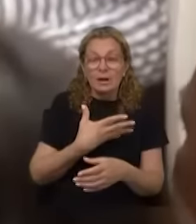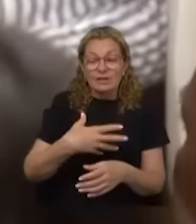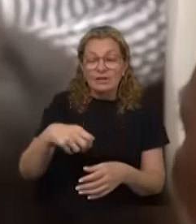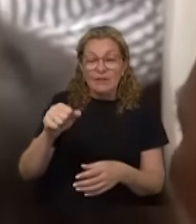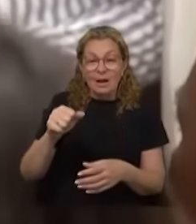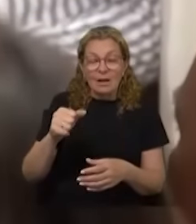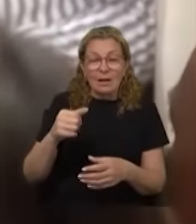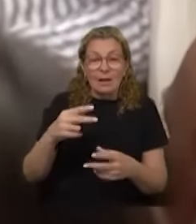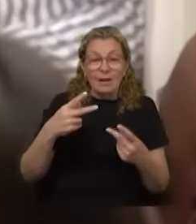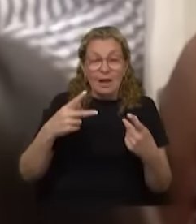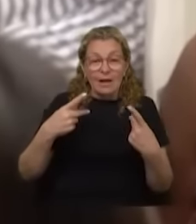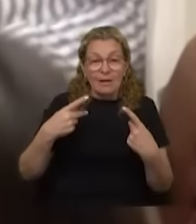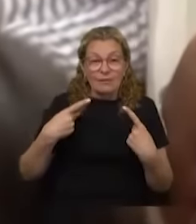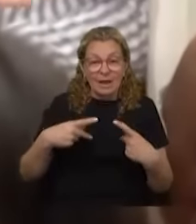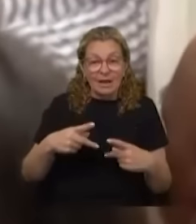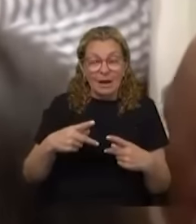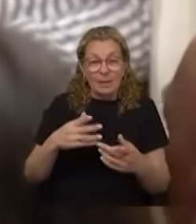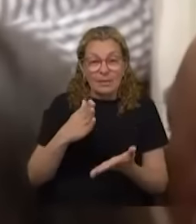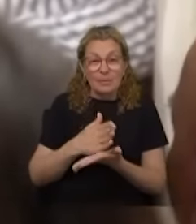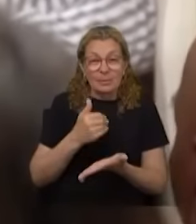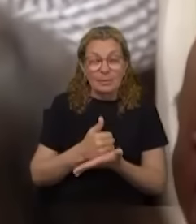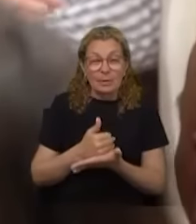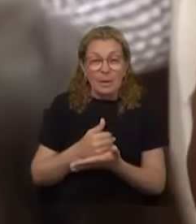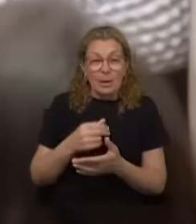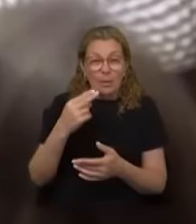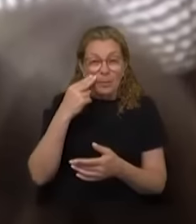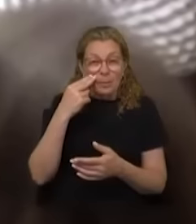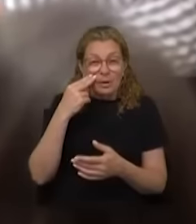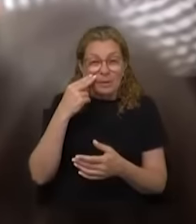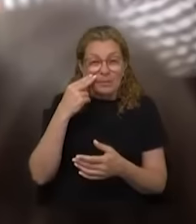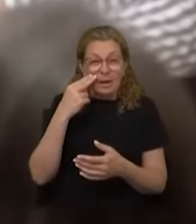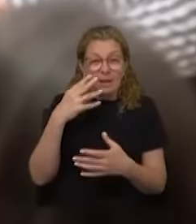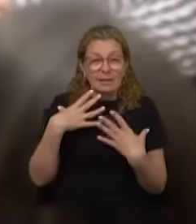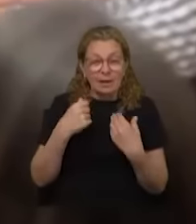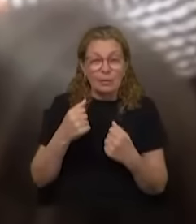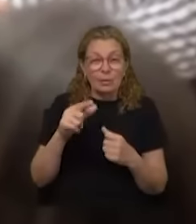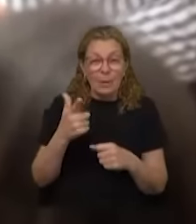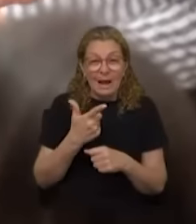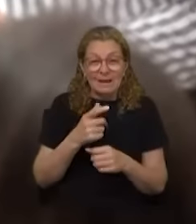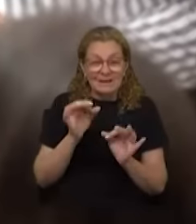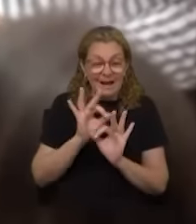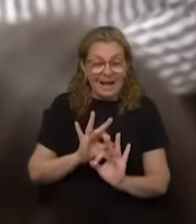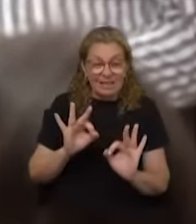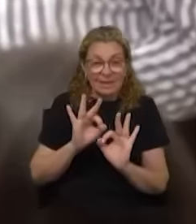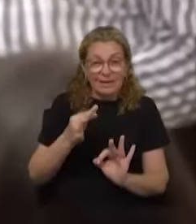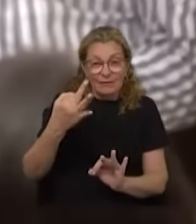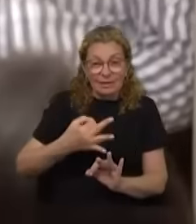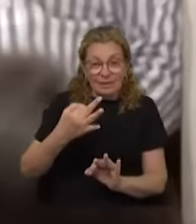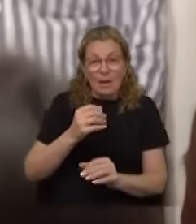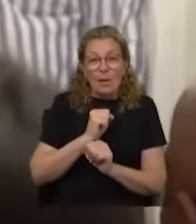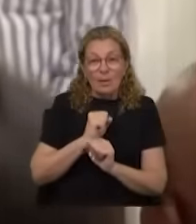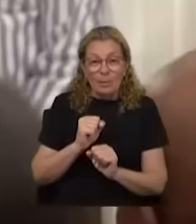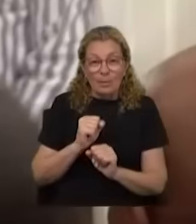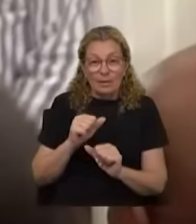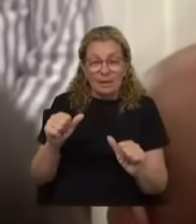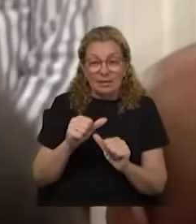una gira cuando está realmente complicado de salud porque no tienen a nadie que realmente pueda